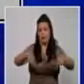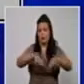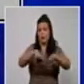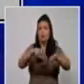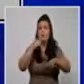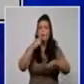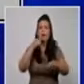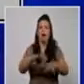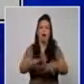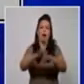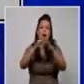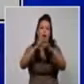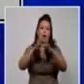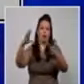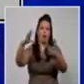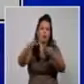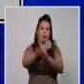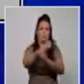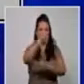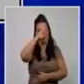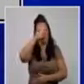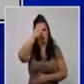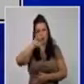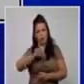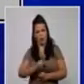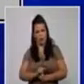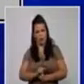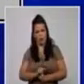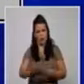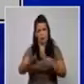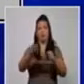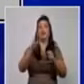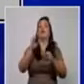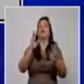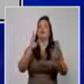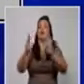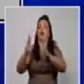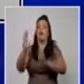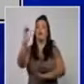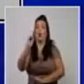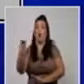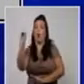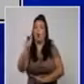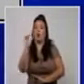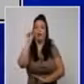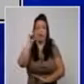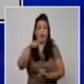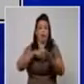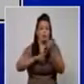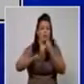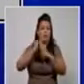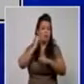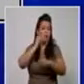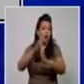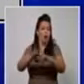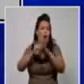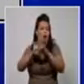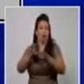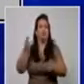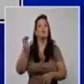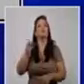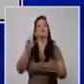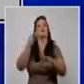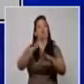Y Santiago de Cuba, en el oriente cubano, con la más compleja. Para toda Cuba, nos